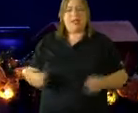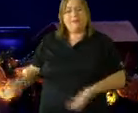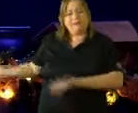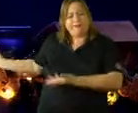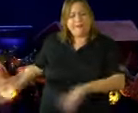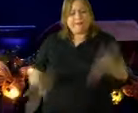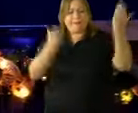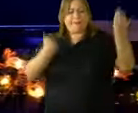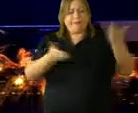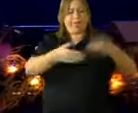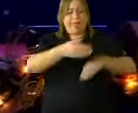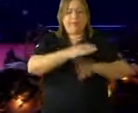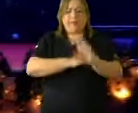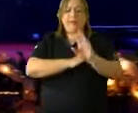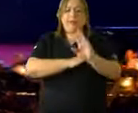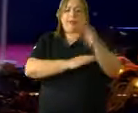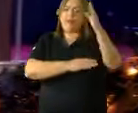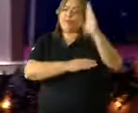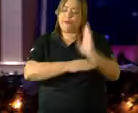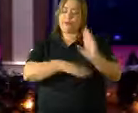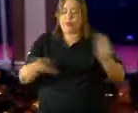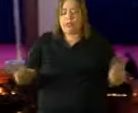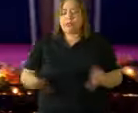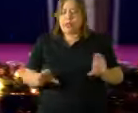lo que Dios quiera. Eso era lo que queríamos escuchar.